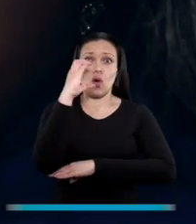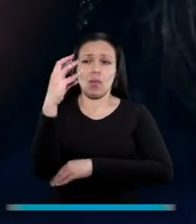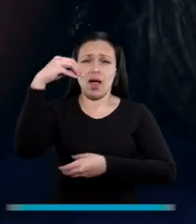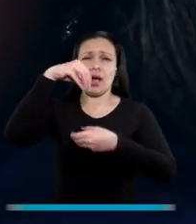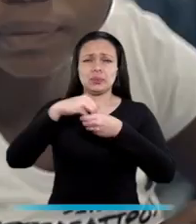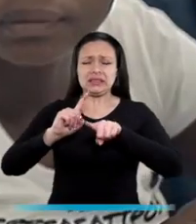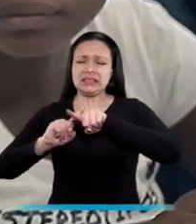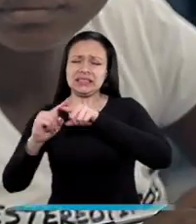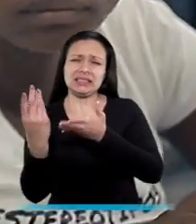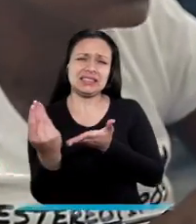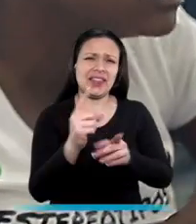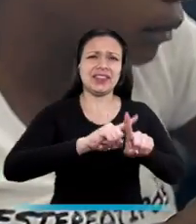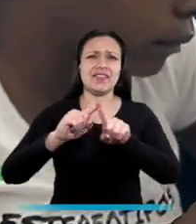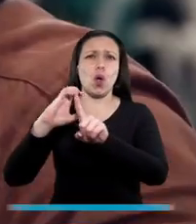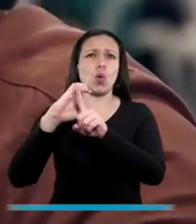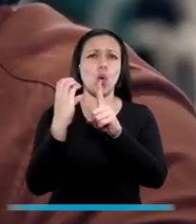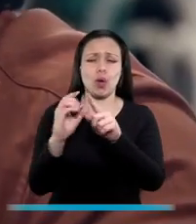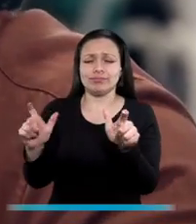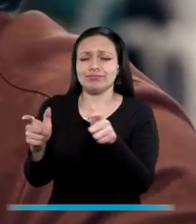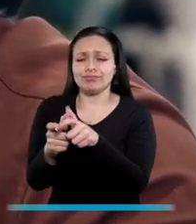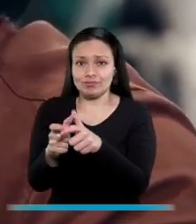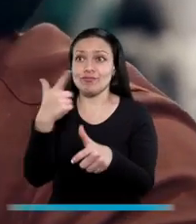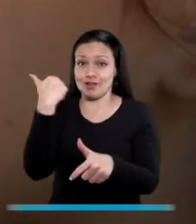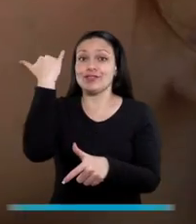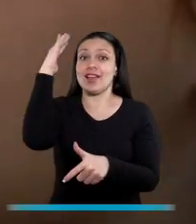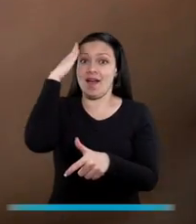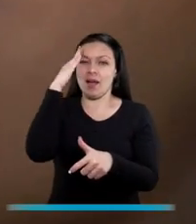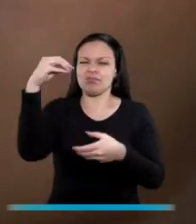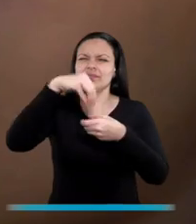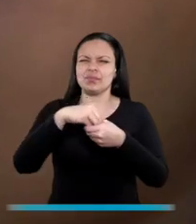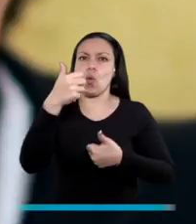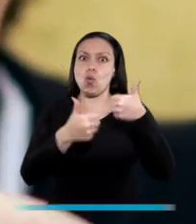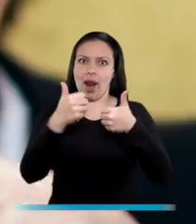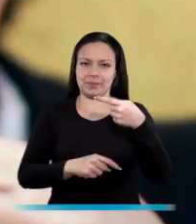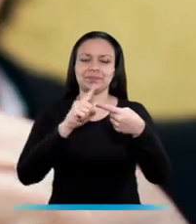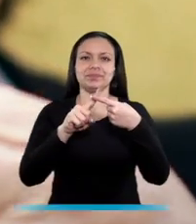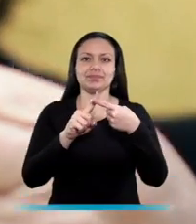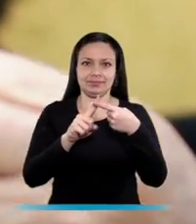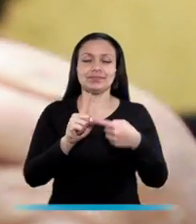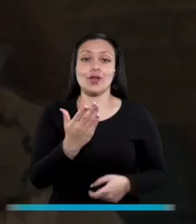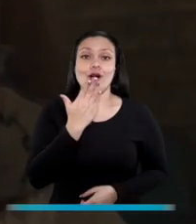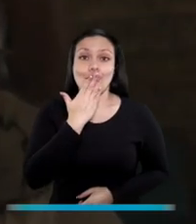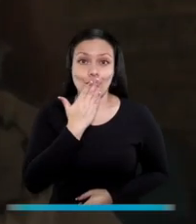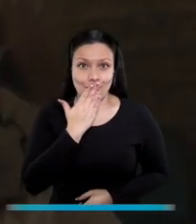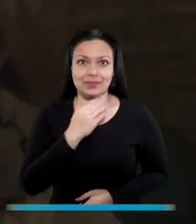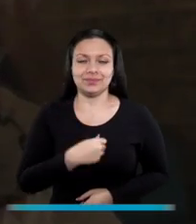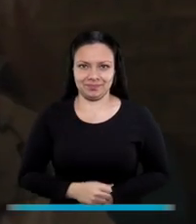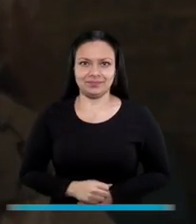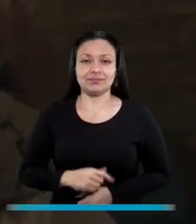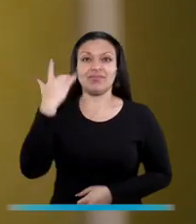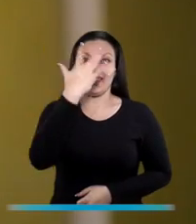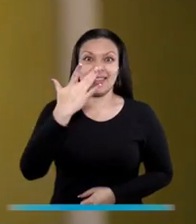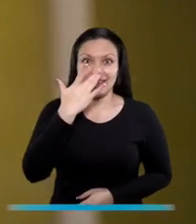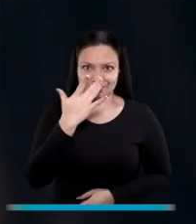Colombia es un país plurietnico y multicultural que reconoce constitucionalmente la existencia de tres pueblos étnicos: la población indígena,